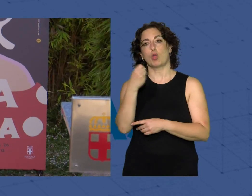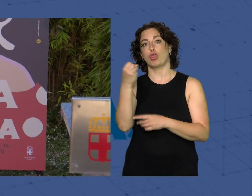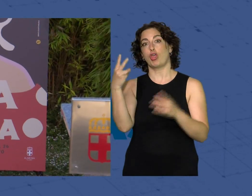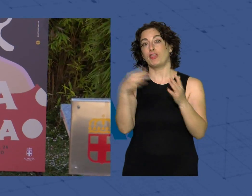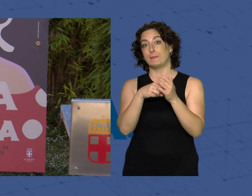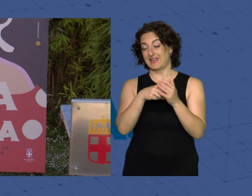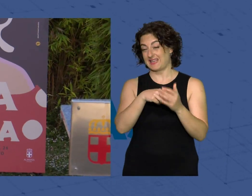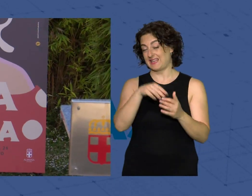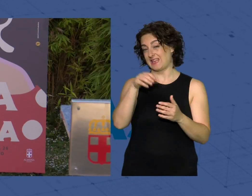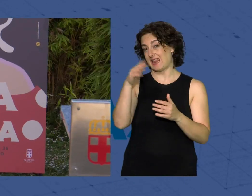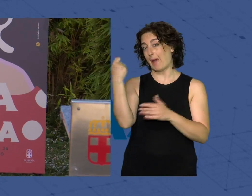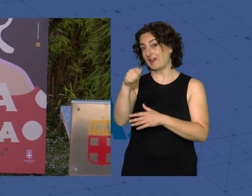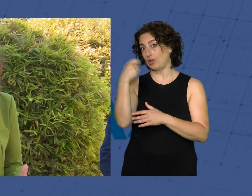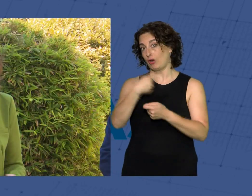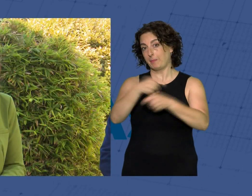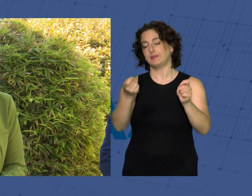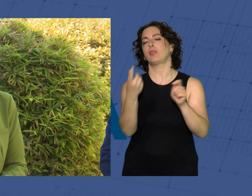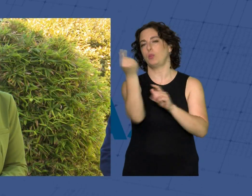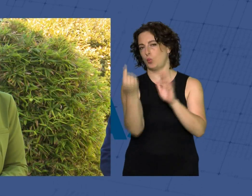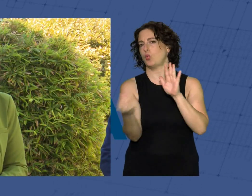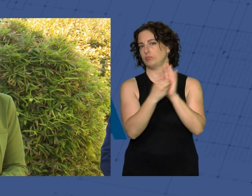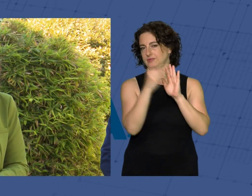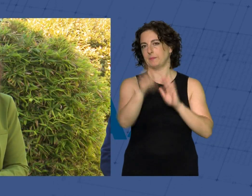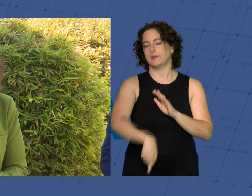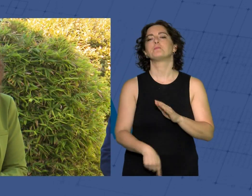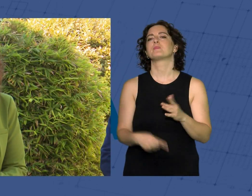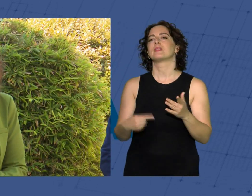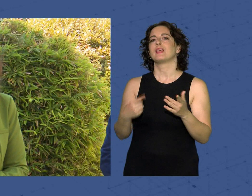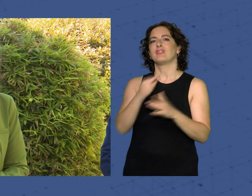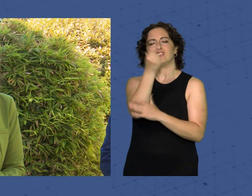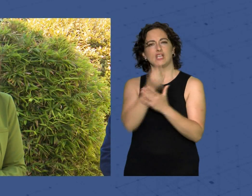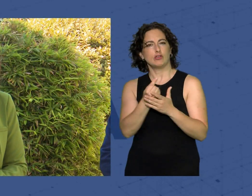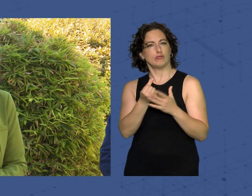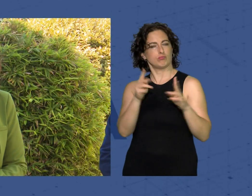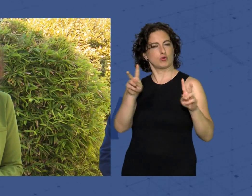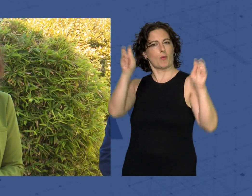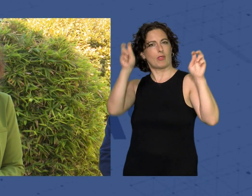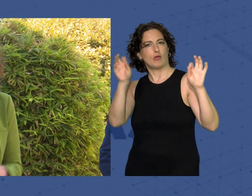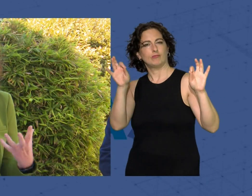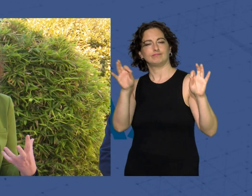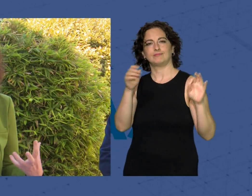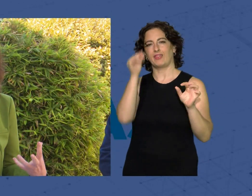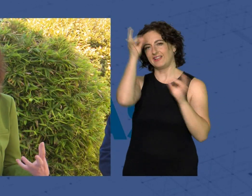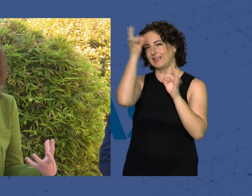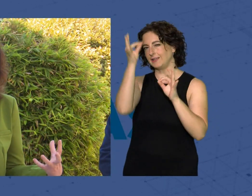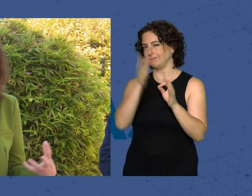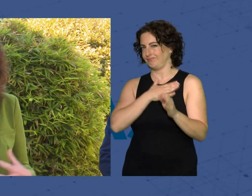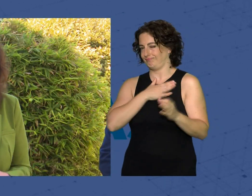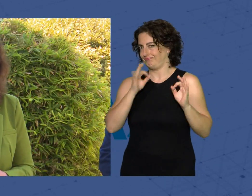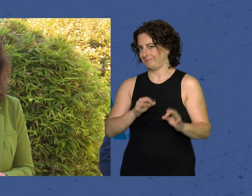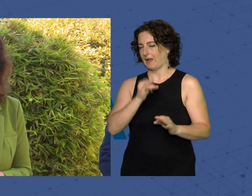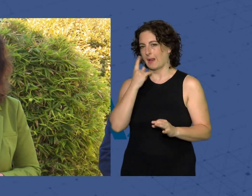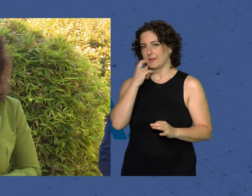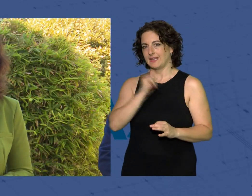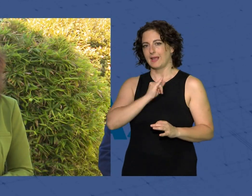repartirán en esta feria es un diseño atrevido rompedor innovador con detalles muy autóctonos como pueden ver en los pendientes